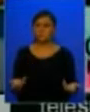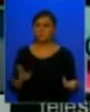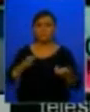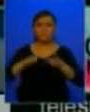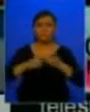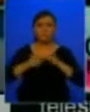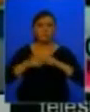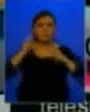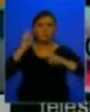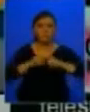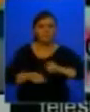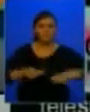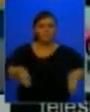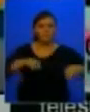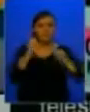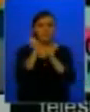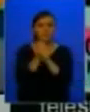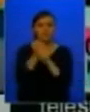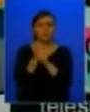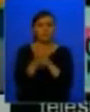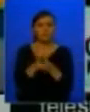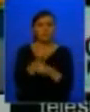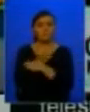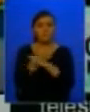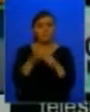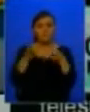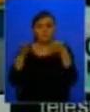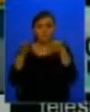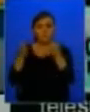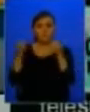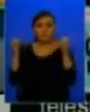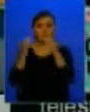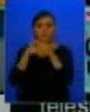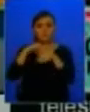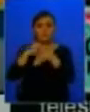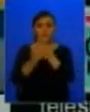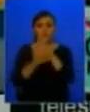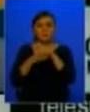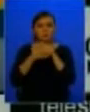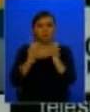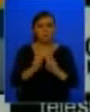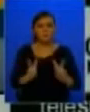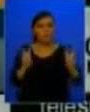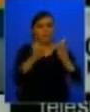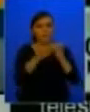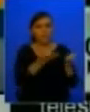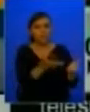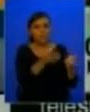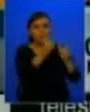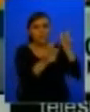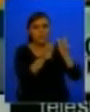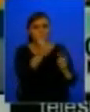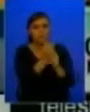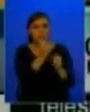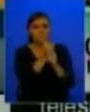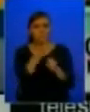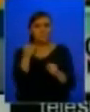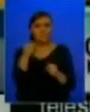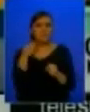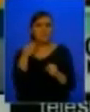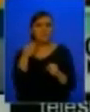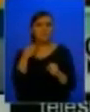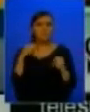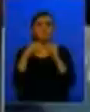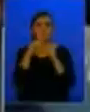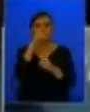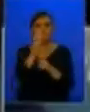los trabajadores. Lamentablemente, favorece la precarización y desvaloración de la mano de obra. Además, aumenta